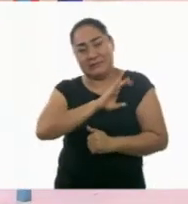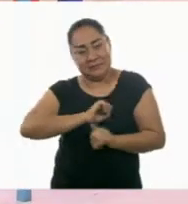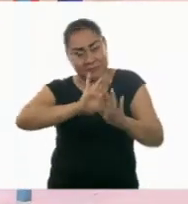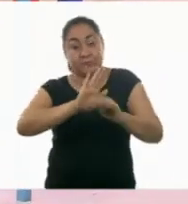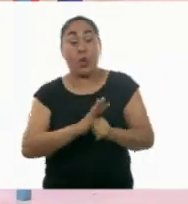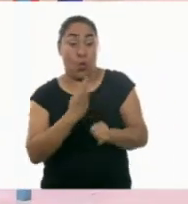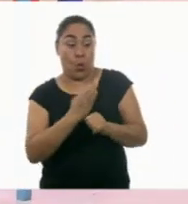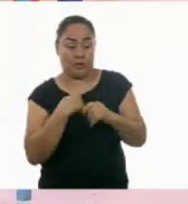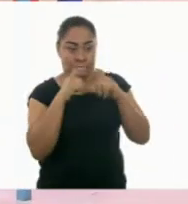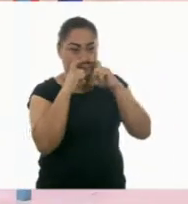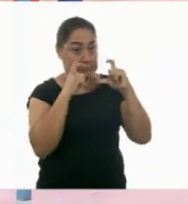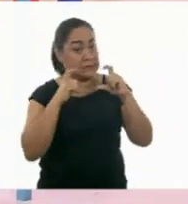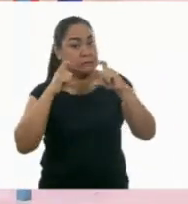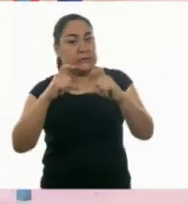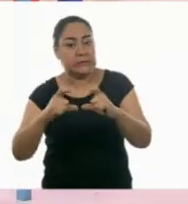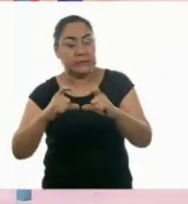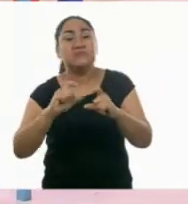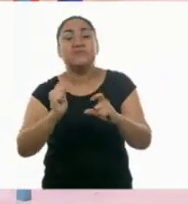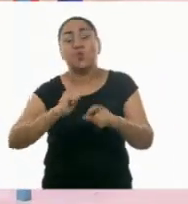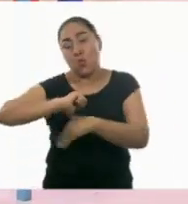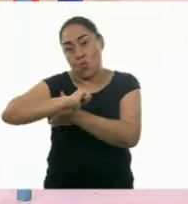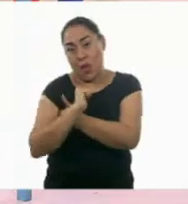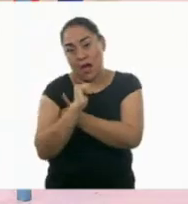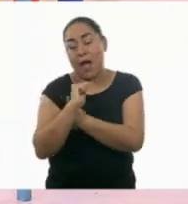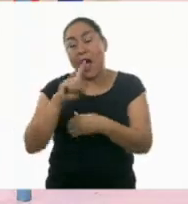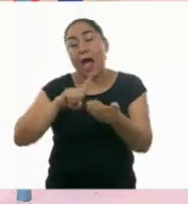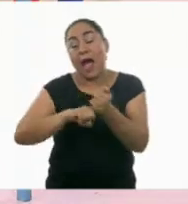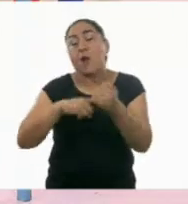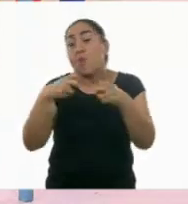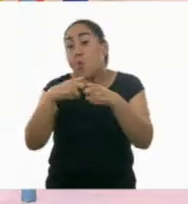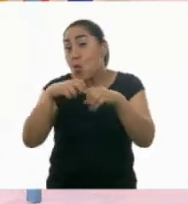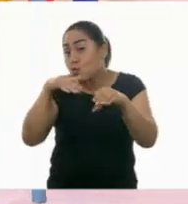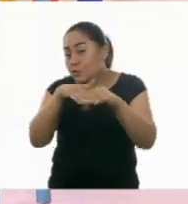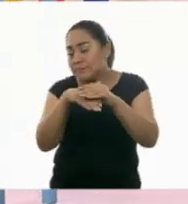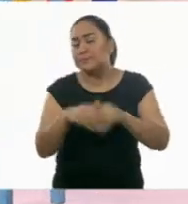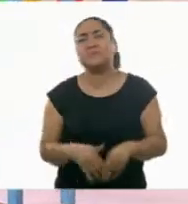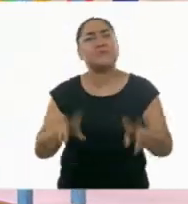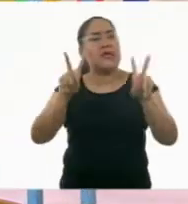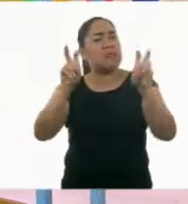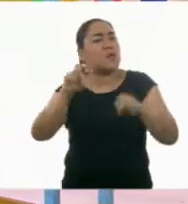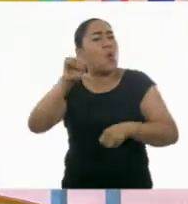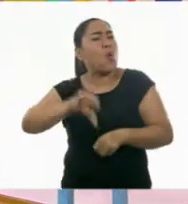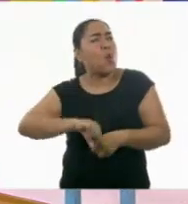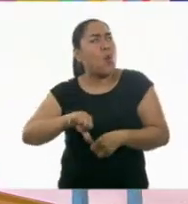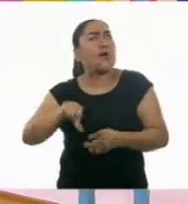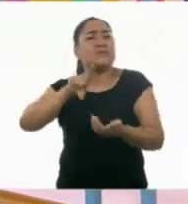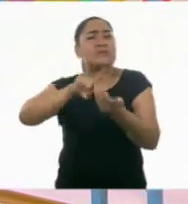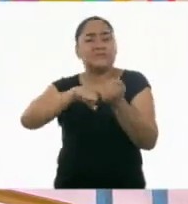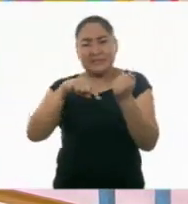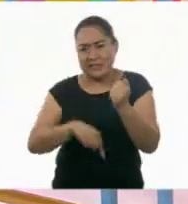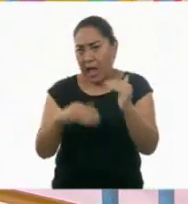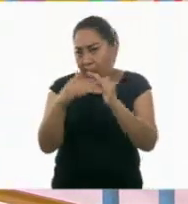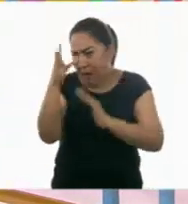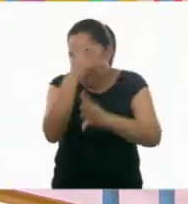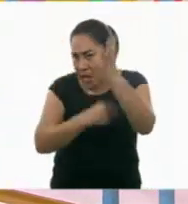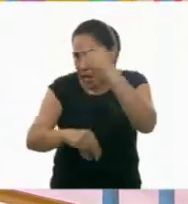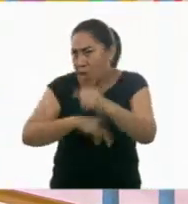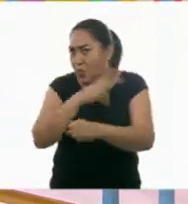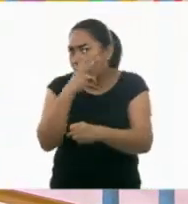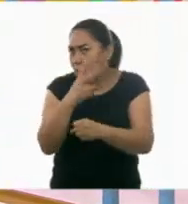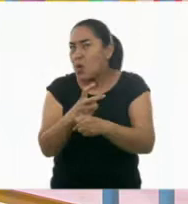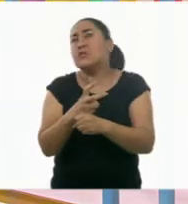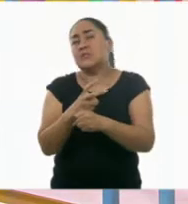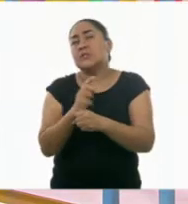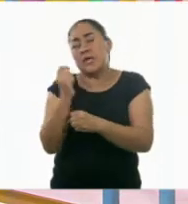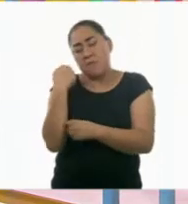cubrebocas y lo voy a guardar en una bolsita. Nuestro tema del día de hoy, aquí en Aprende en Casa 2, es